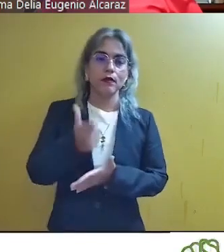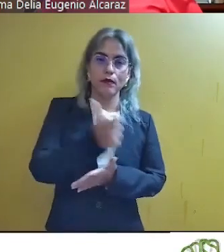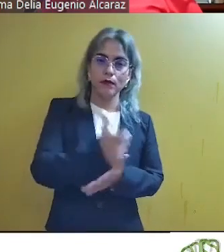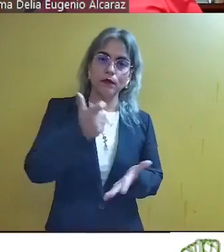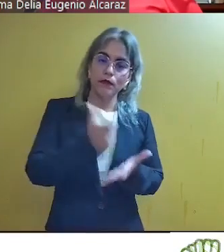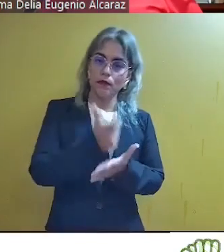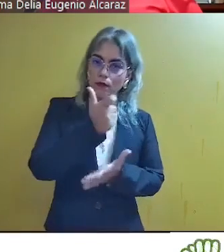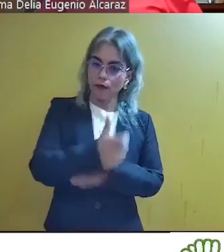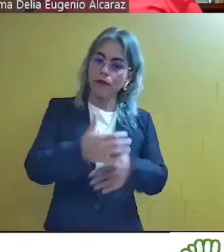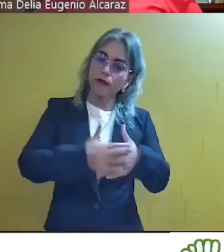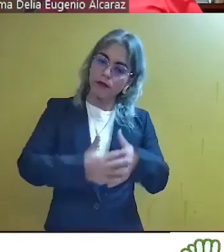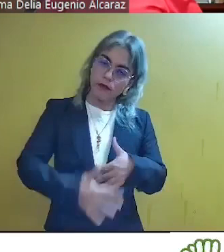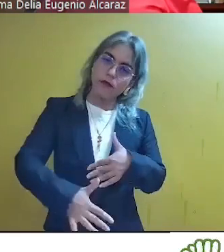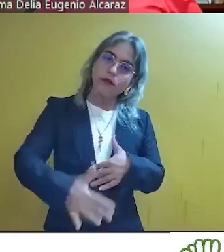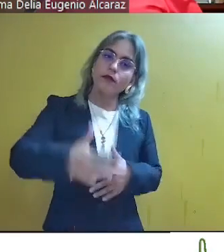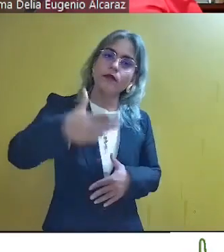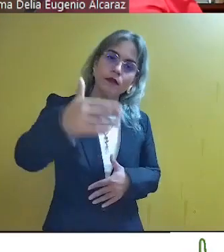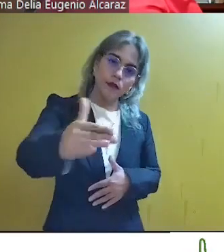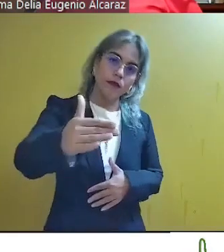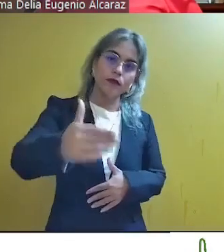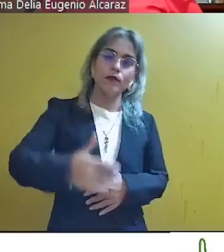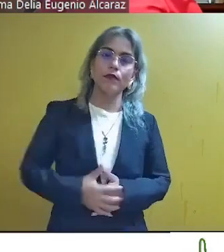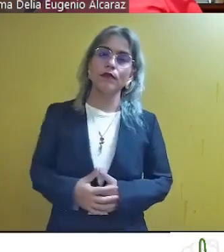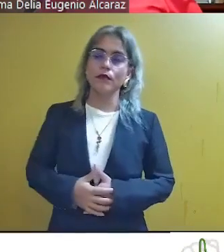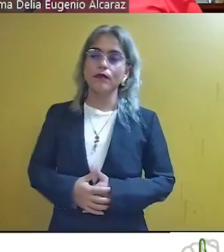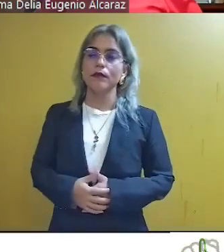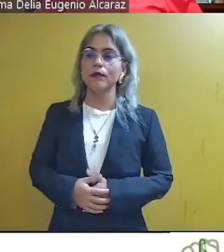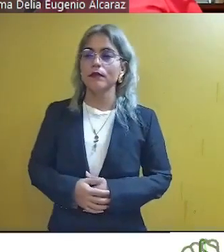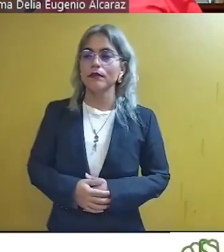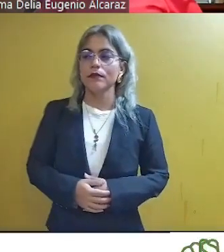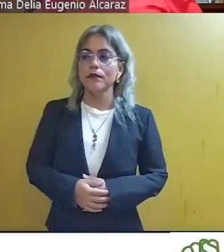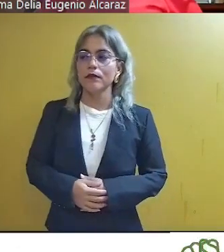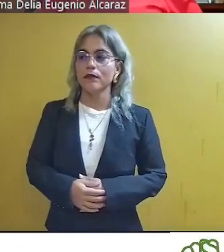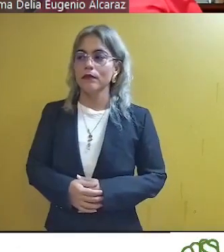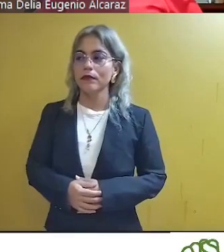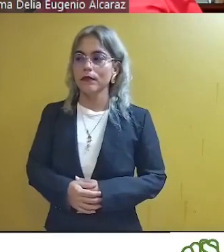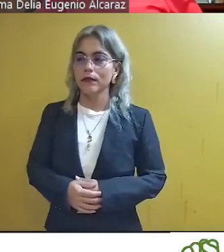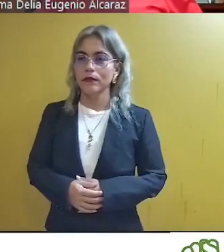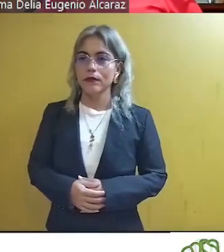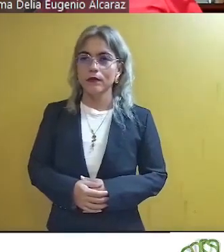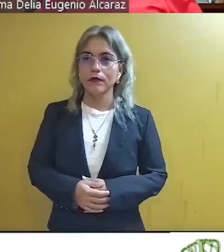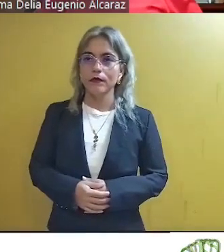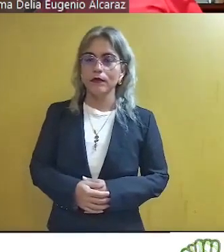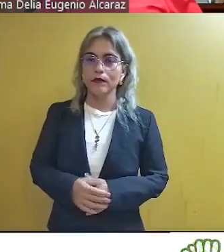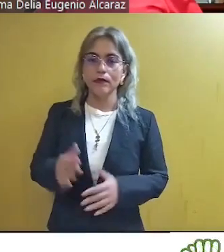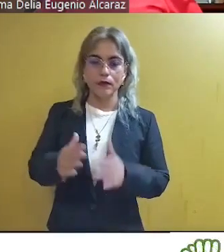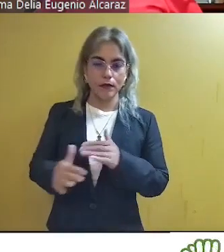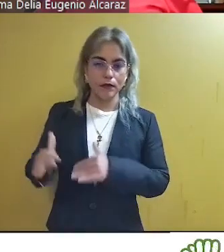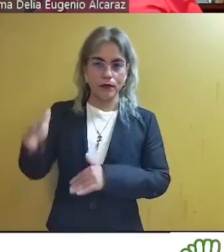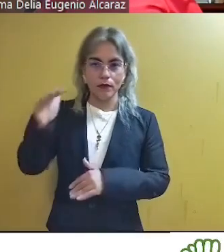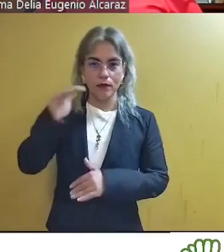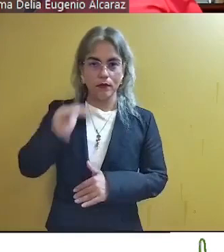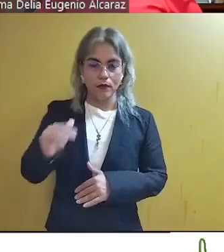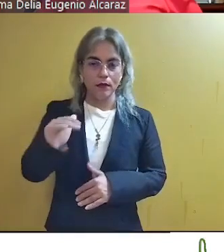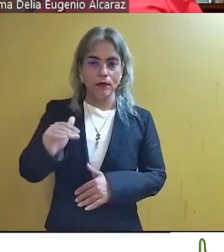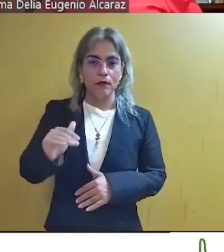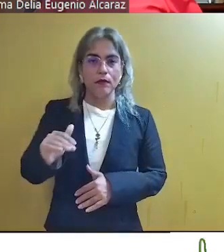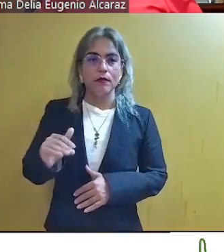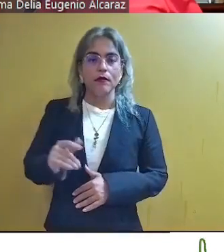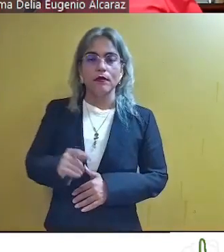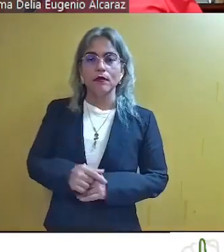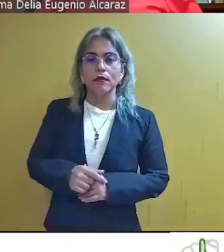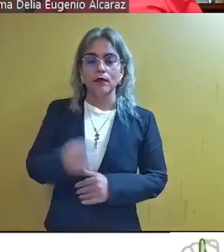fiscales subsecuentes conforme a dicho programa. Los poderes legislativo y judicial y los entes autónomos, en caso de ser